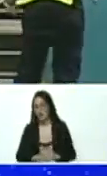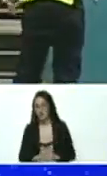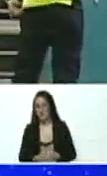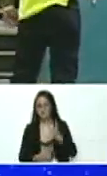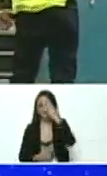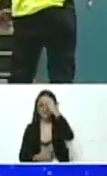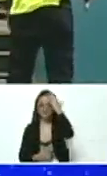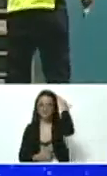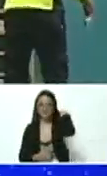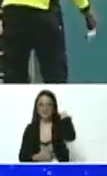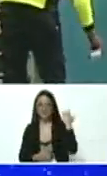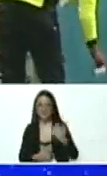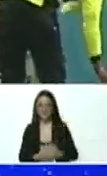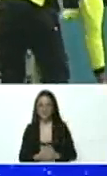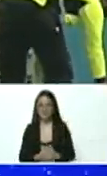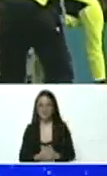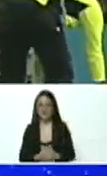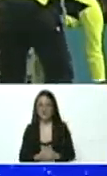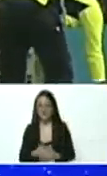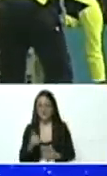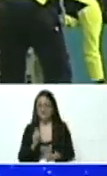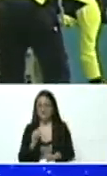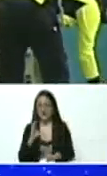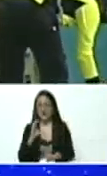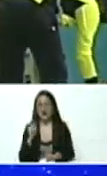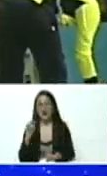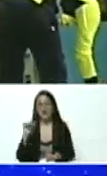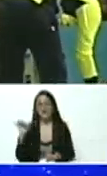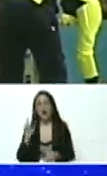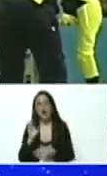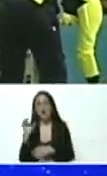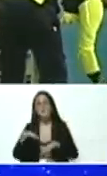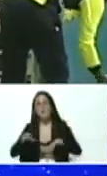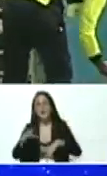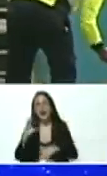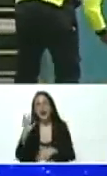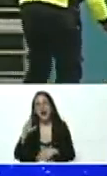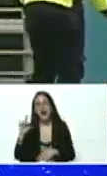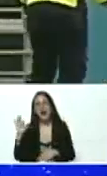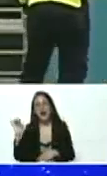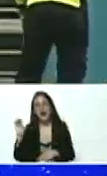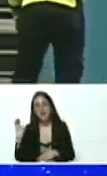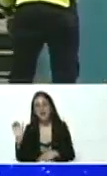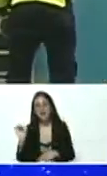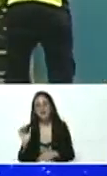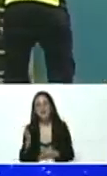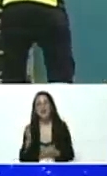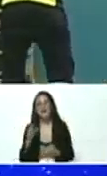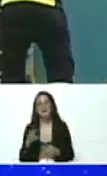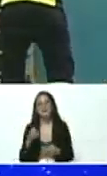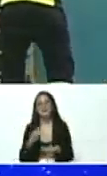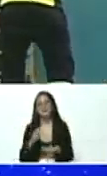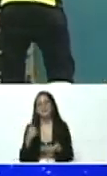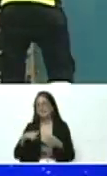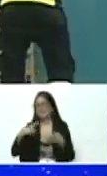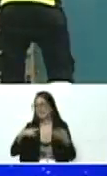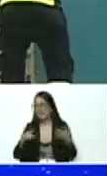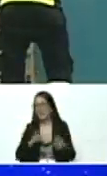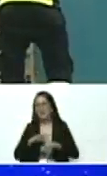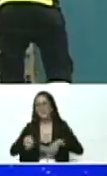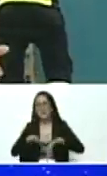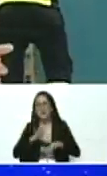para Catialamar, si se va a Los Caracas, Naiguatá, Macuto, Caraballeda, donde usted